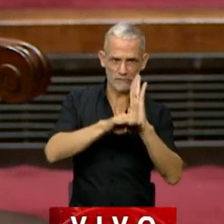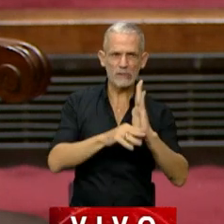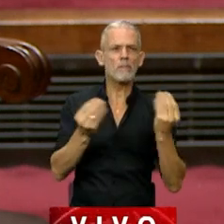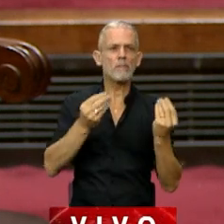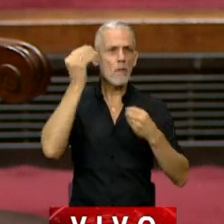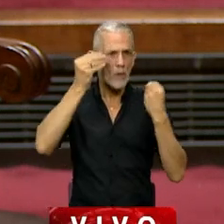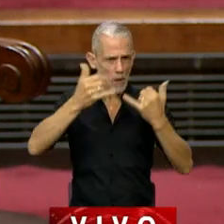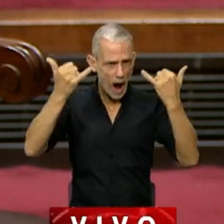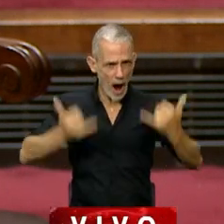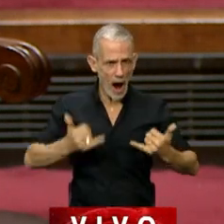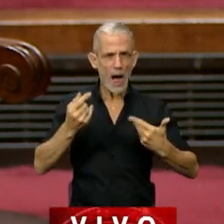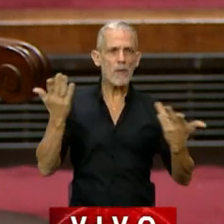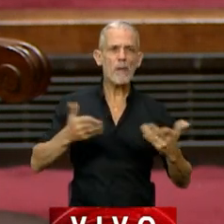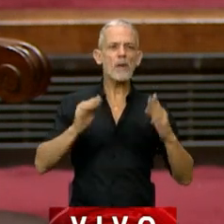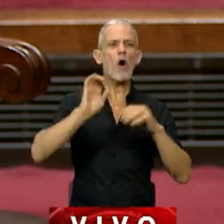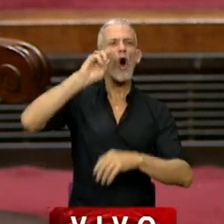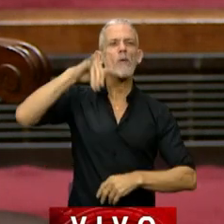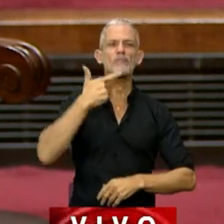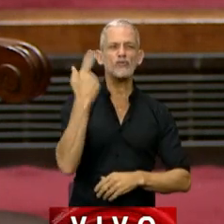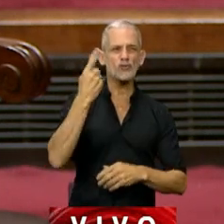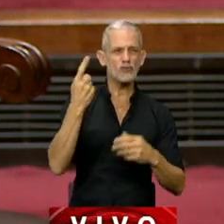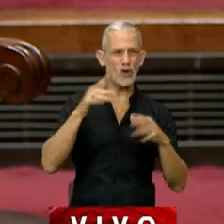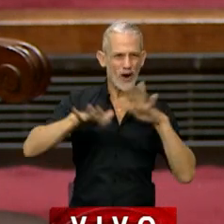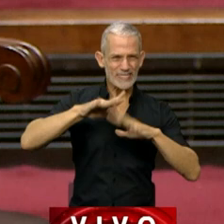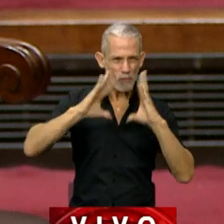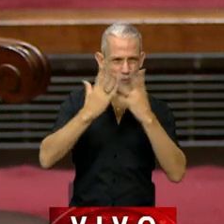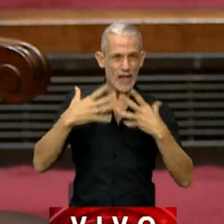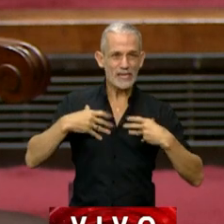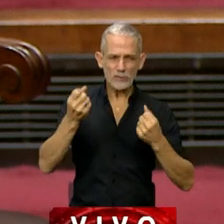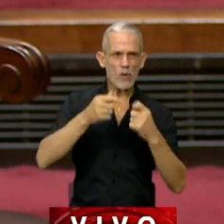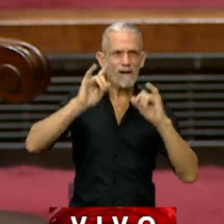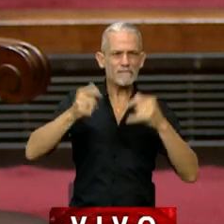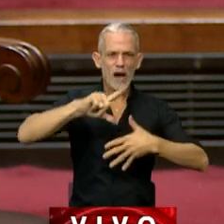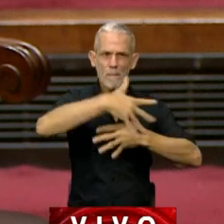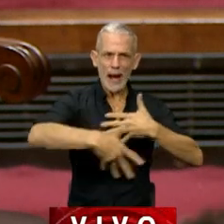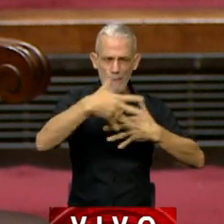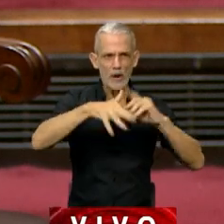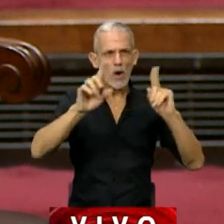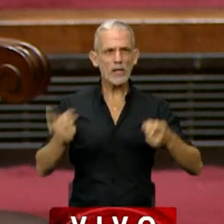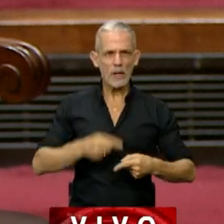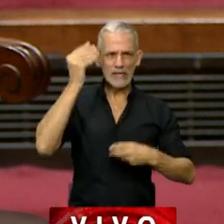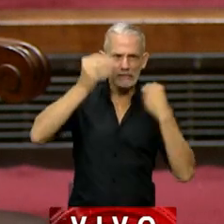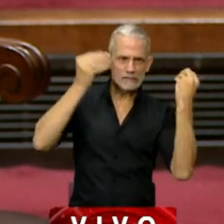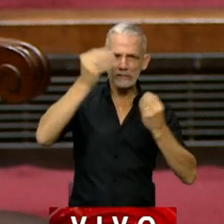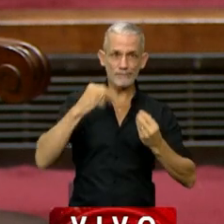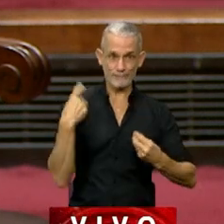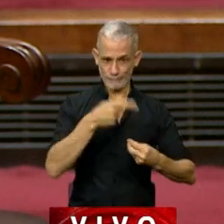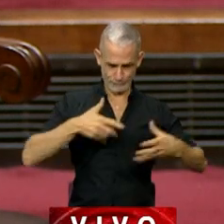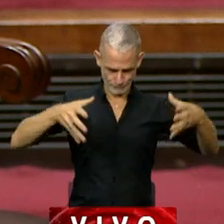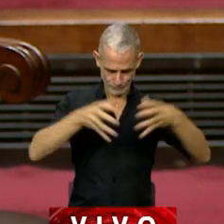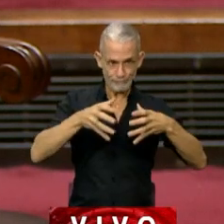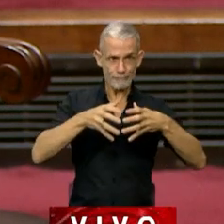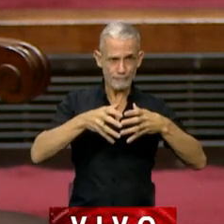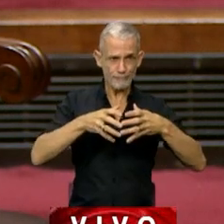preocupaciones expresadas por la Organización Mundial de la Salud y la Organización Panamericana de la Salud, hicimos